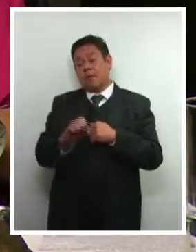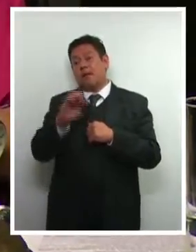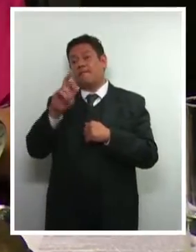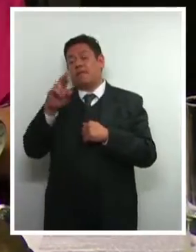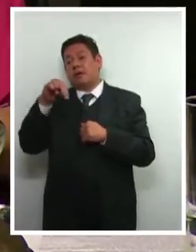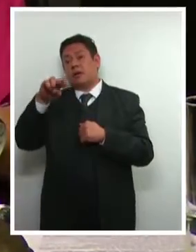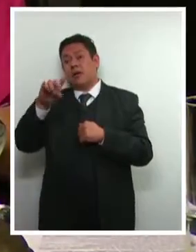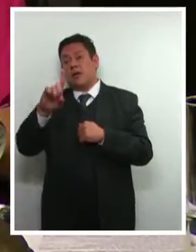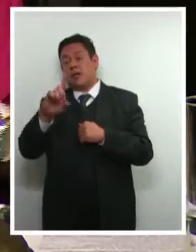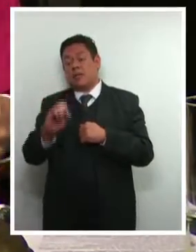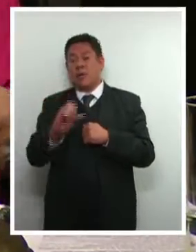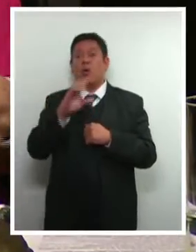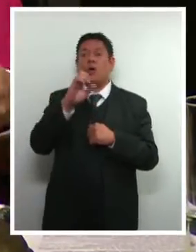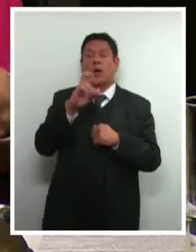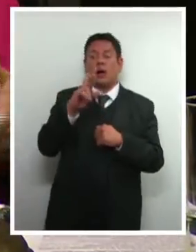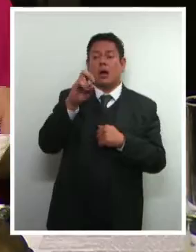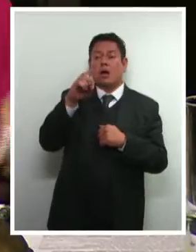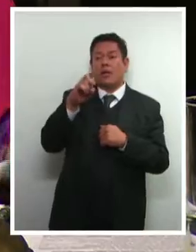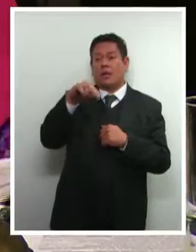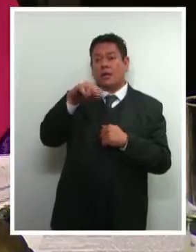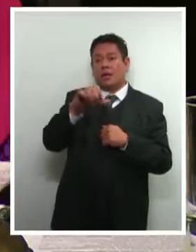Gracia.